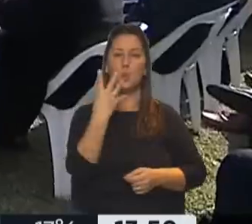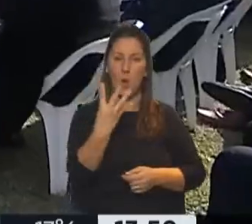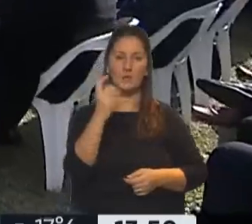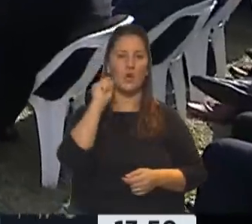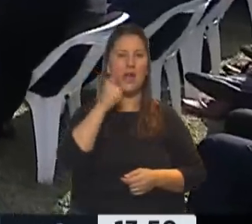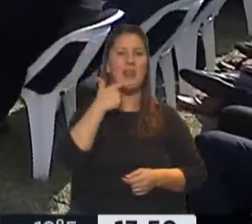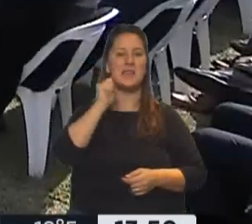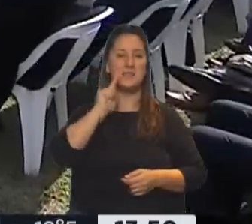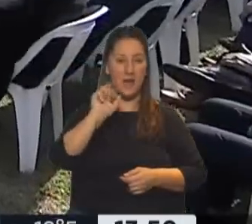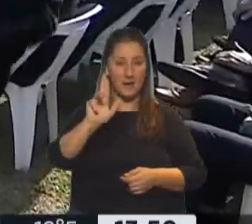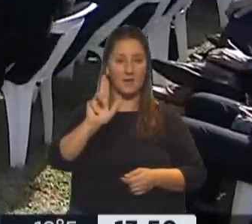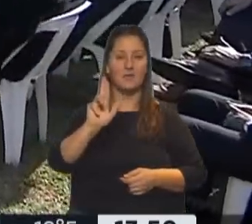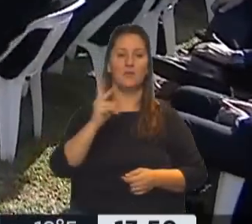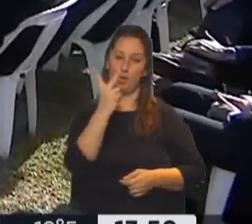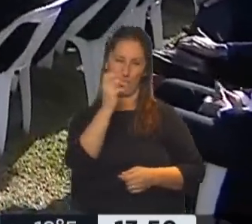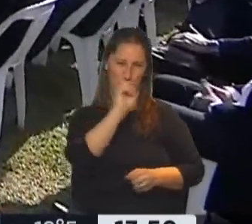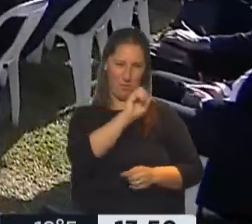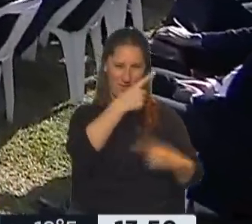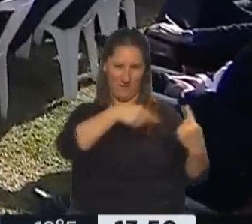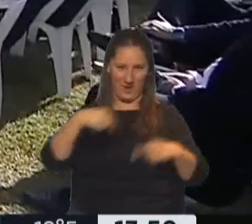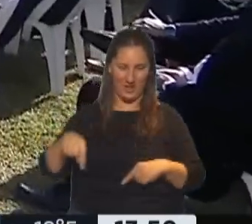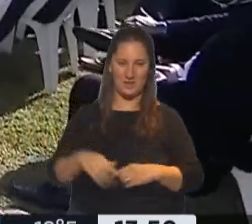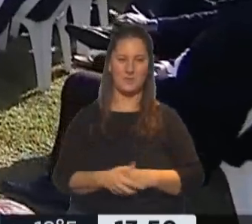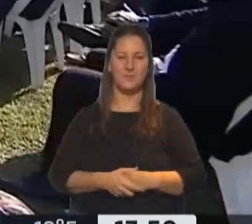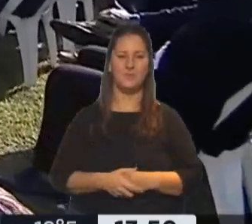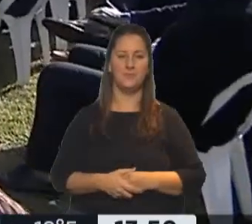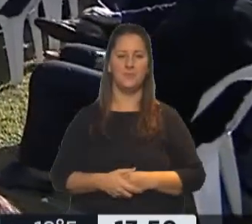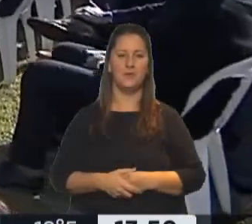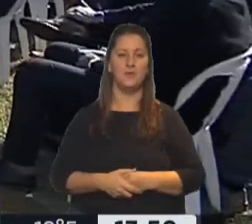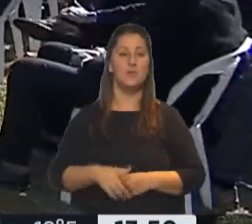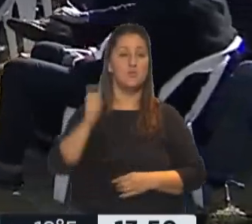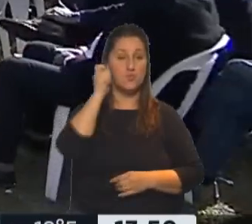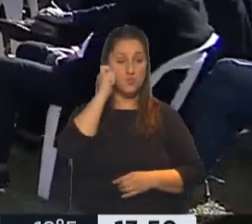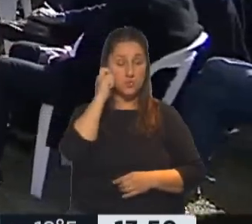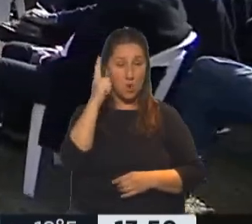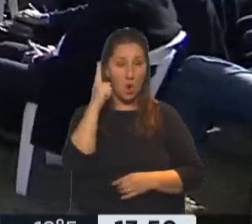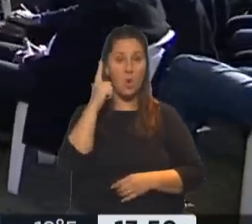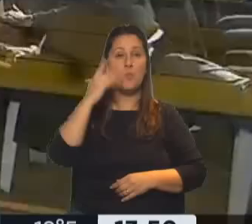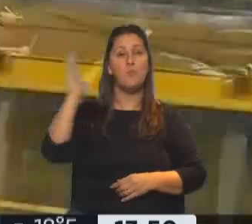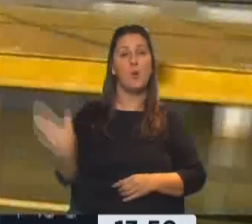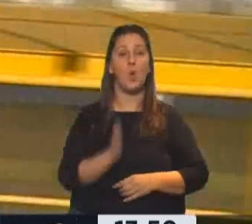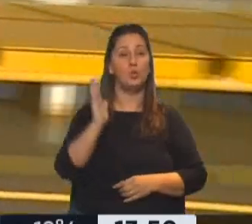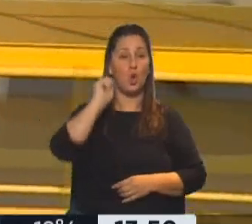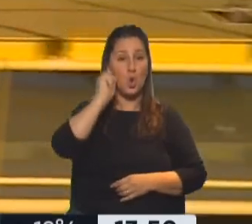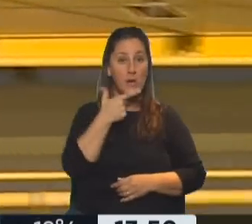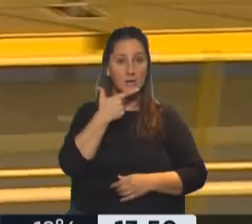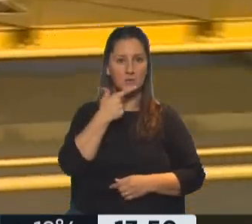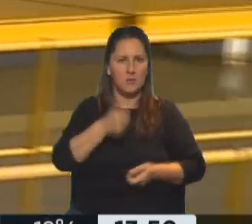Gasar, tiene los dos nombres. Y la verdad es que logramos que la producción de gas